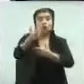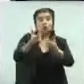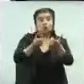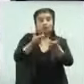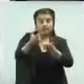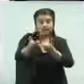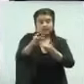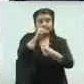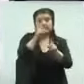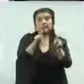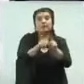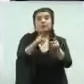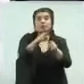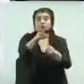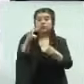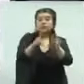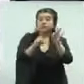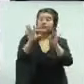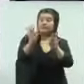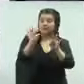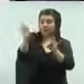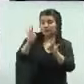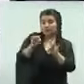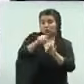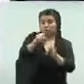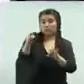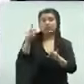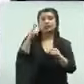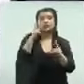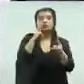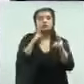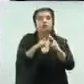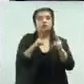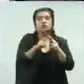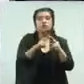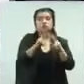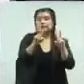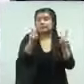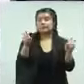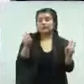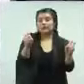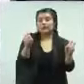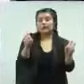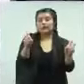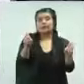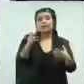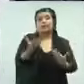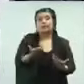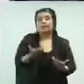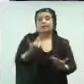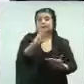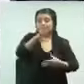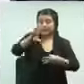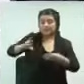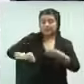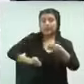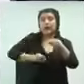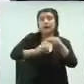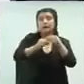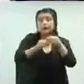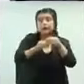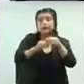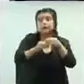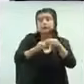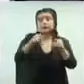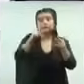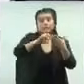señalaba, los invitamos a que retroalimenten acerca de las, digamos, de los que han sido incluidos dentro